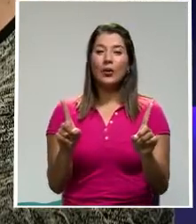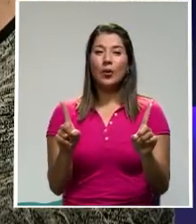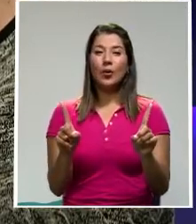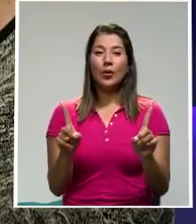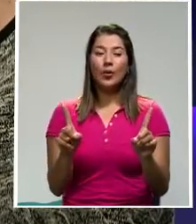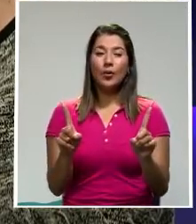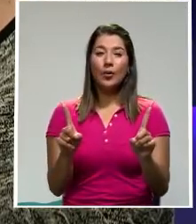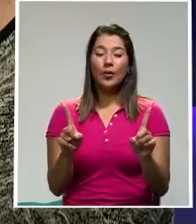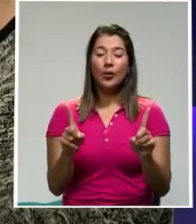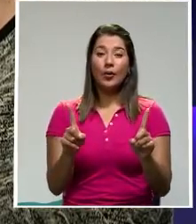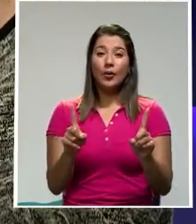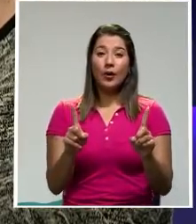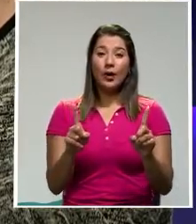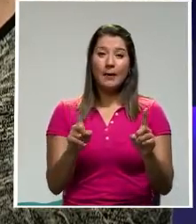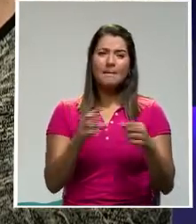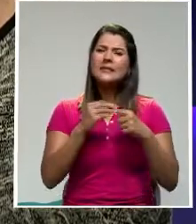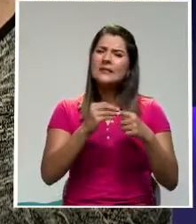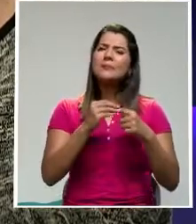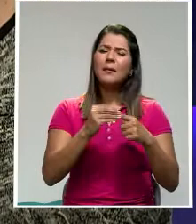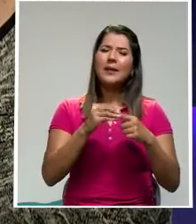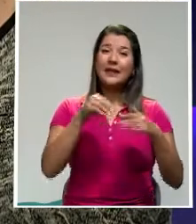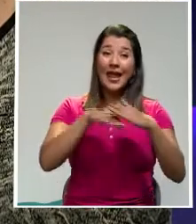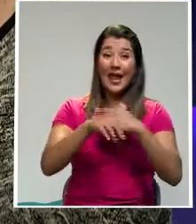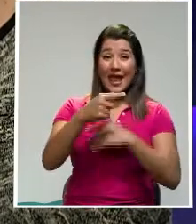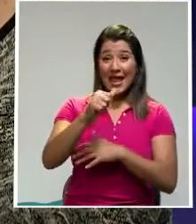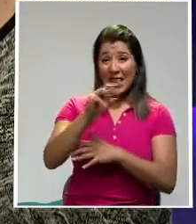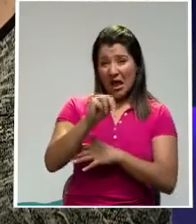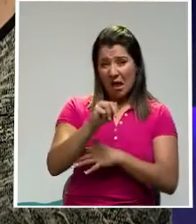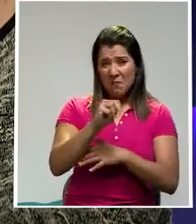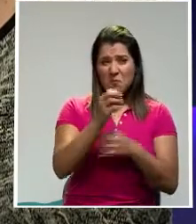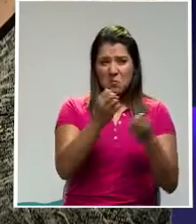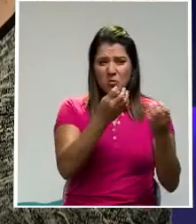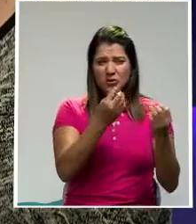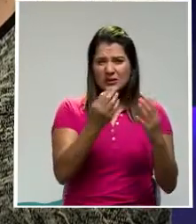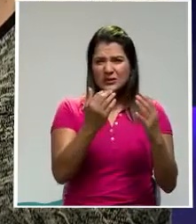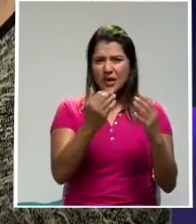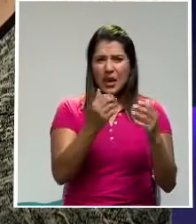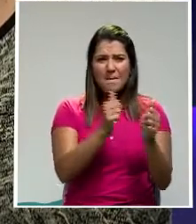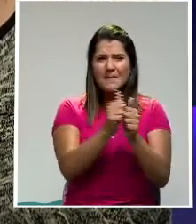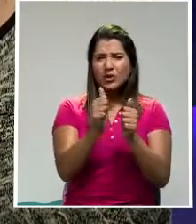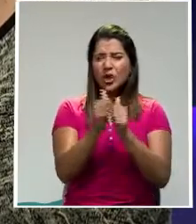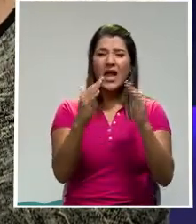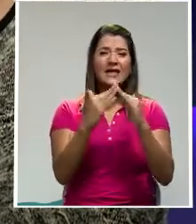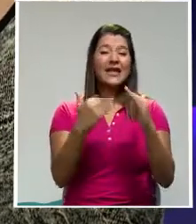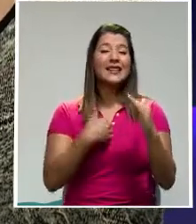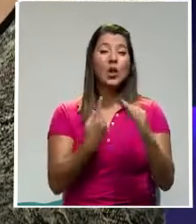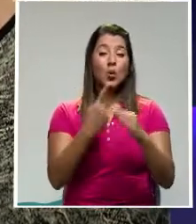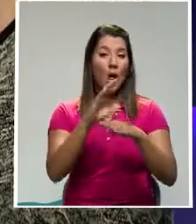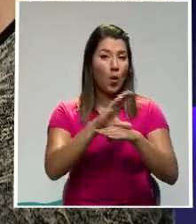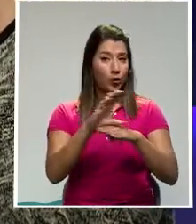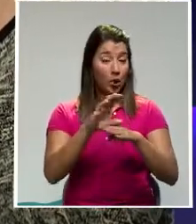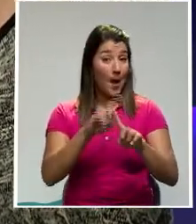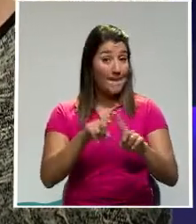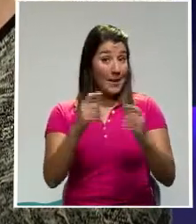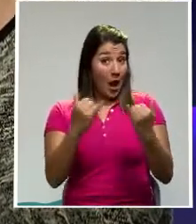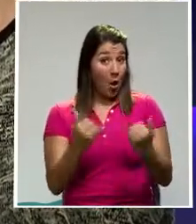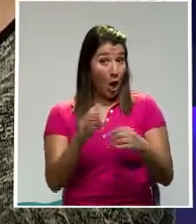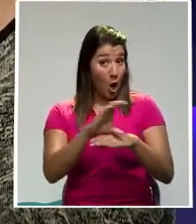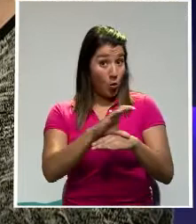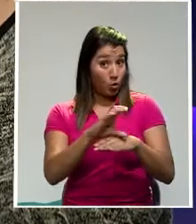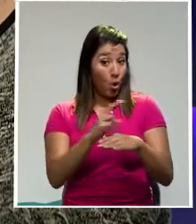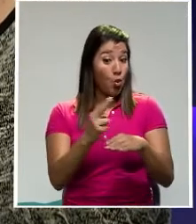sobre todo en el gran área metropolitana había una computadora en la casa. Esa computadora ahora se usa